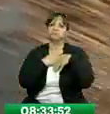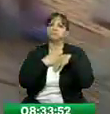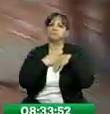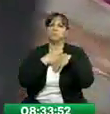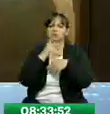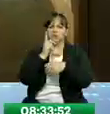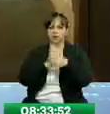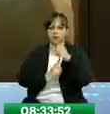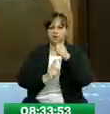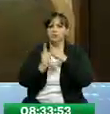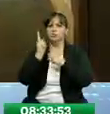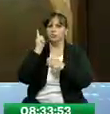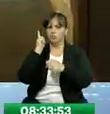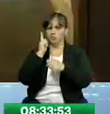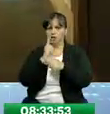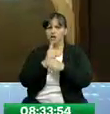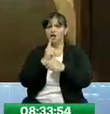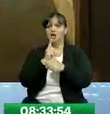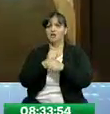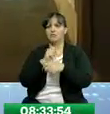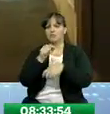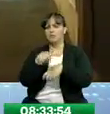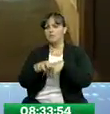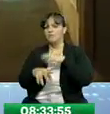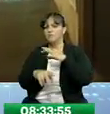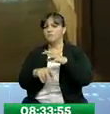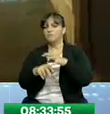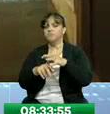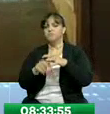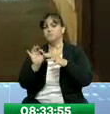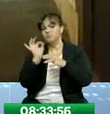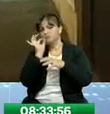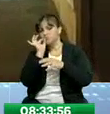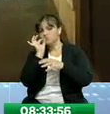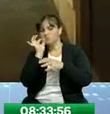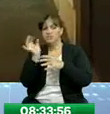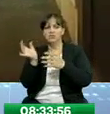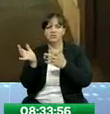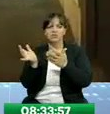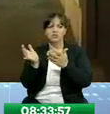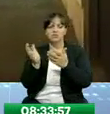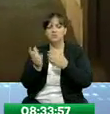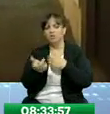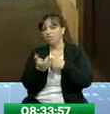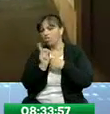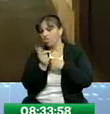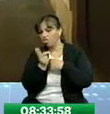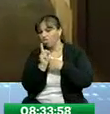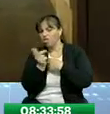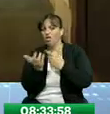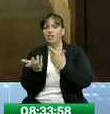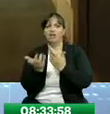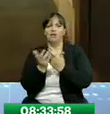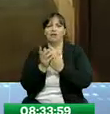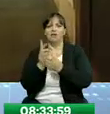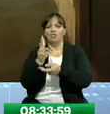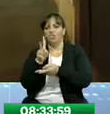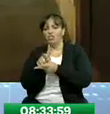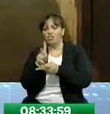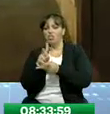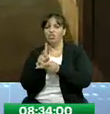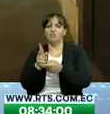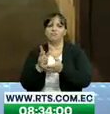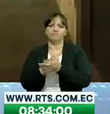año en un circo como es en una una